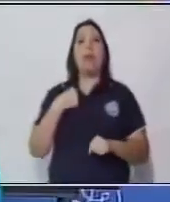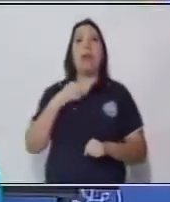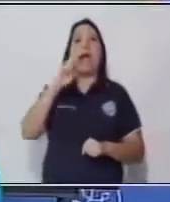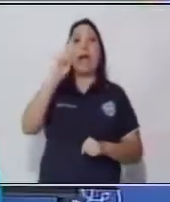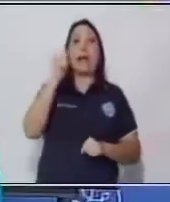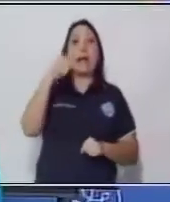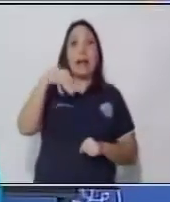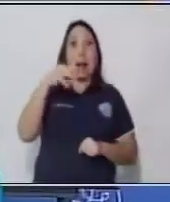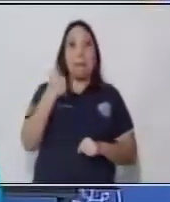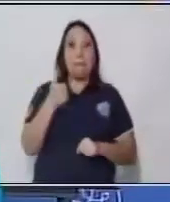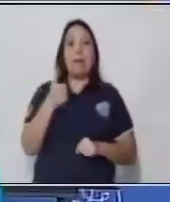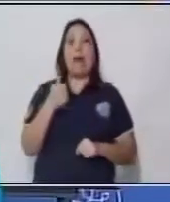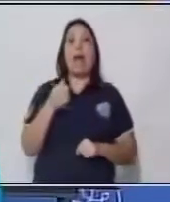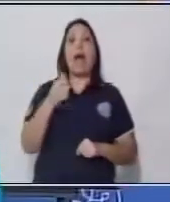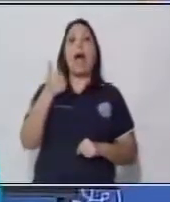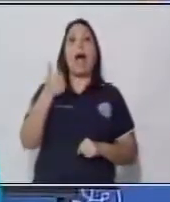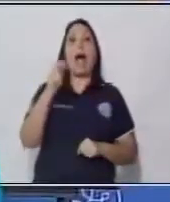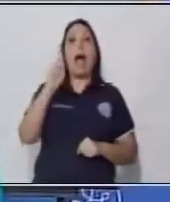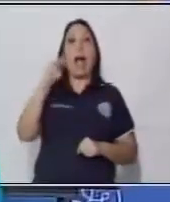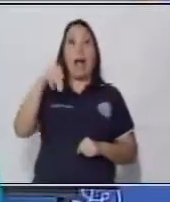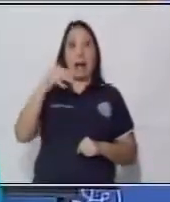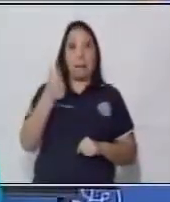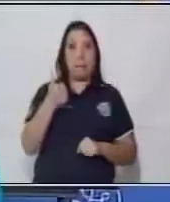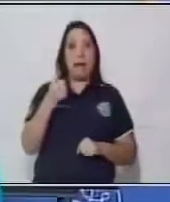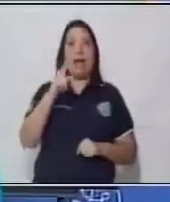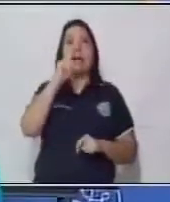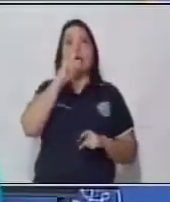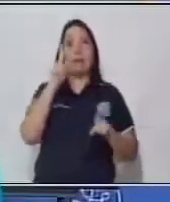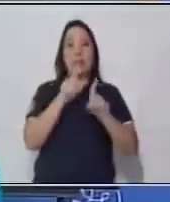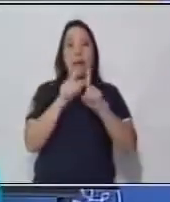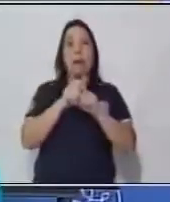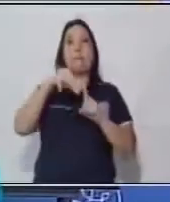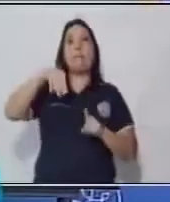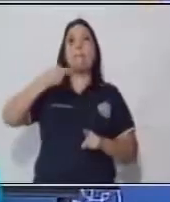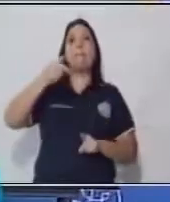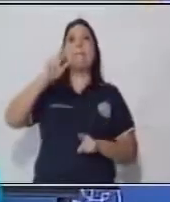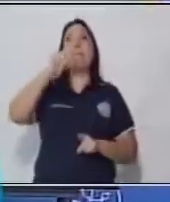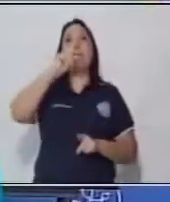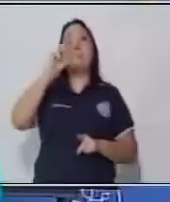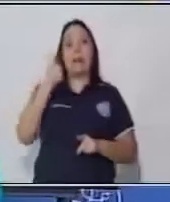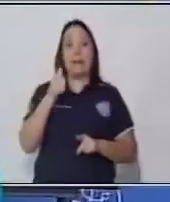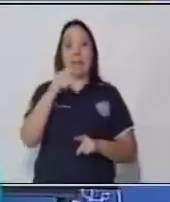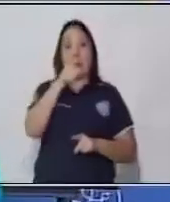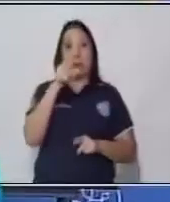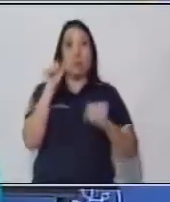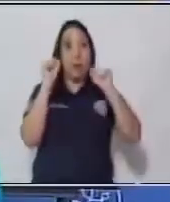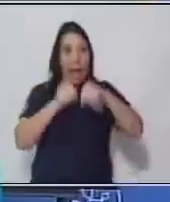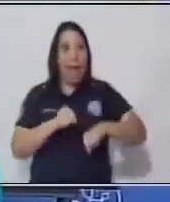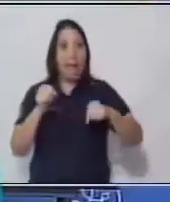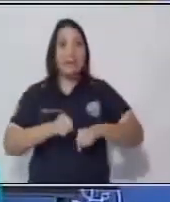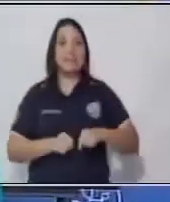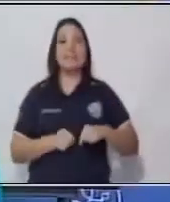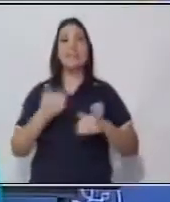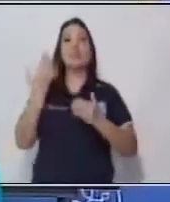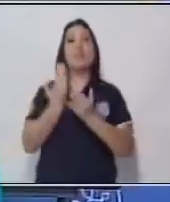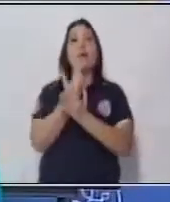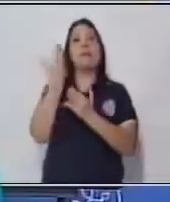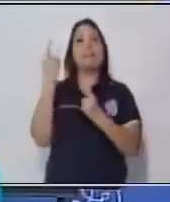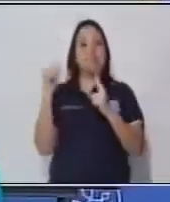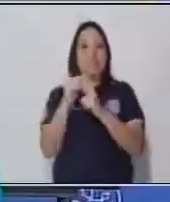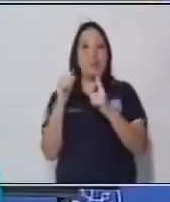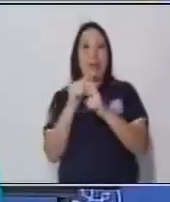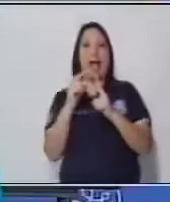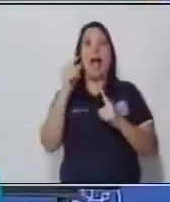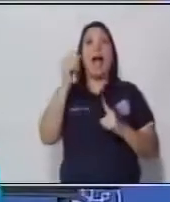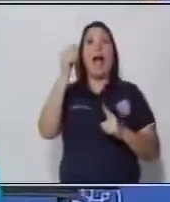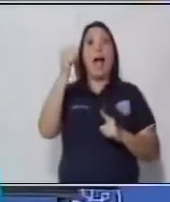rama, arma y Marta. Entonces, acá usted formuló nuevas palabras, en